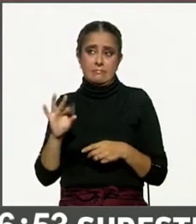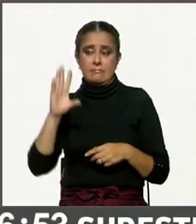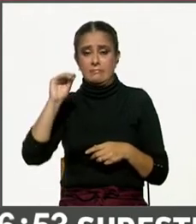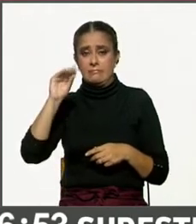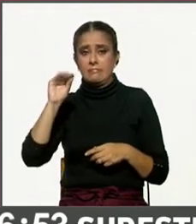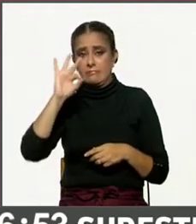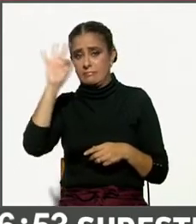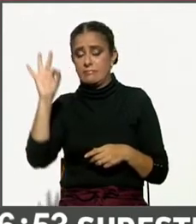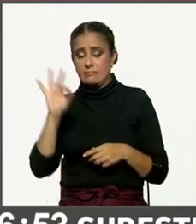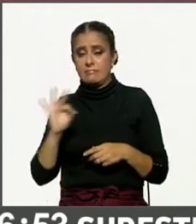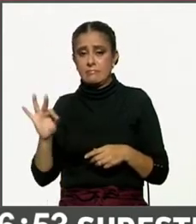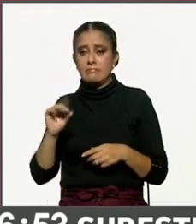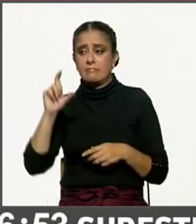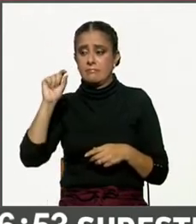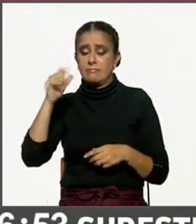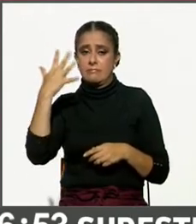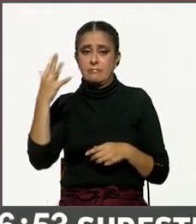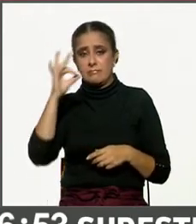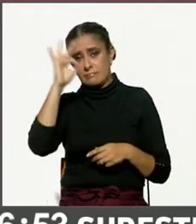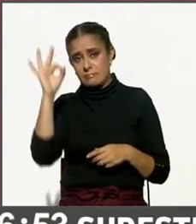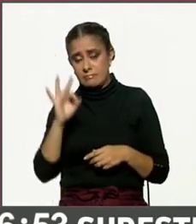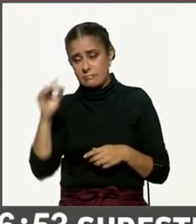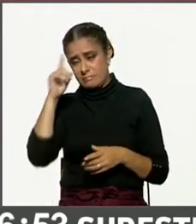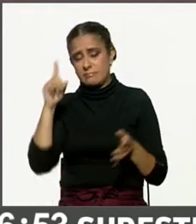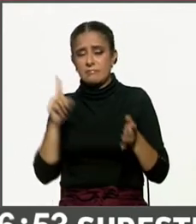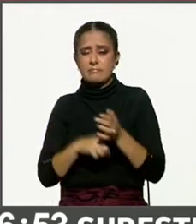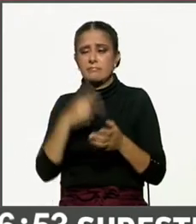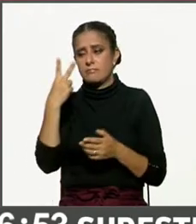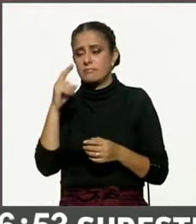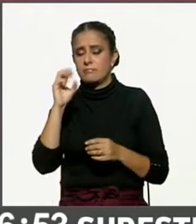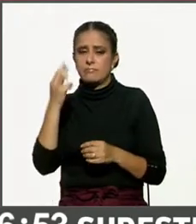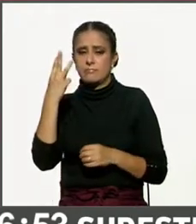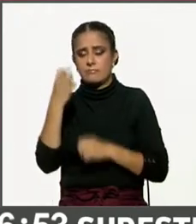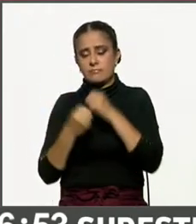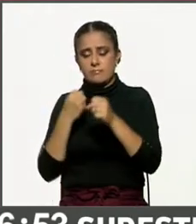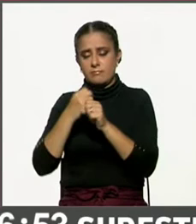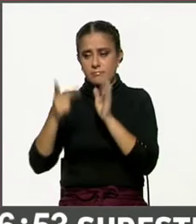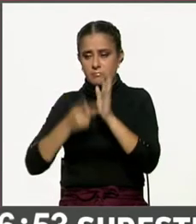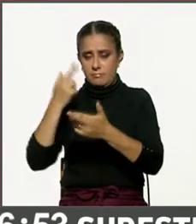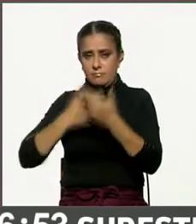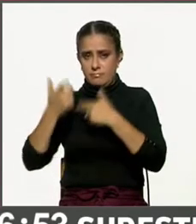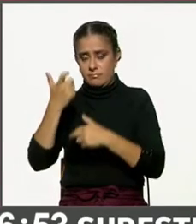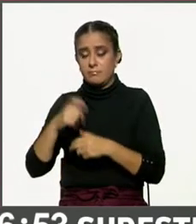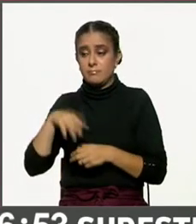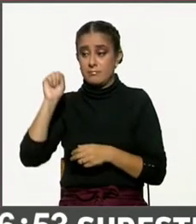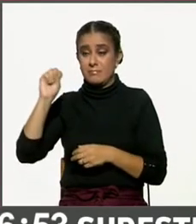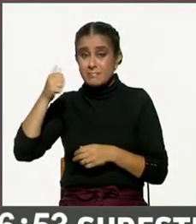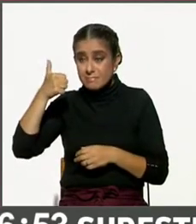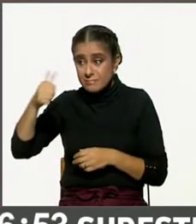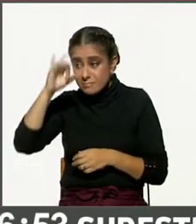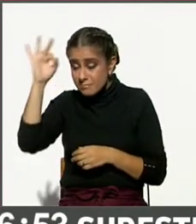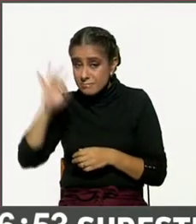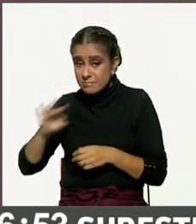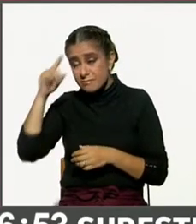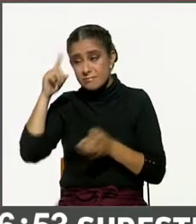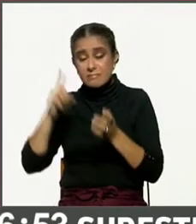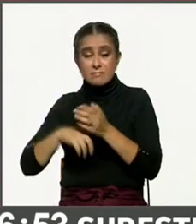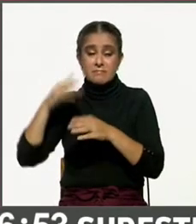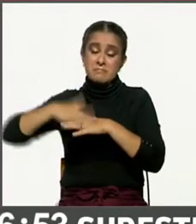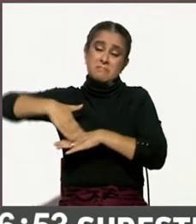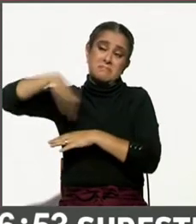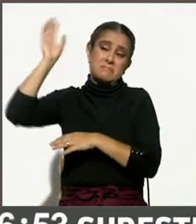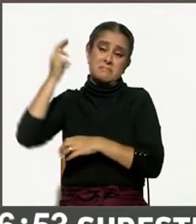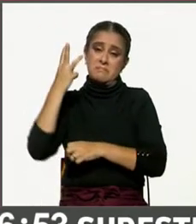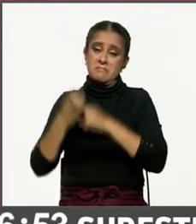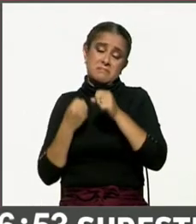90%, 25% que cree que 2 a 3 años y 66% en más de 3 años. Este